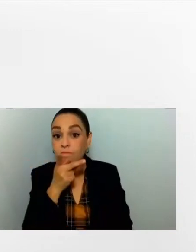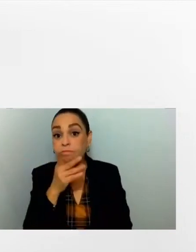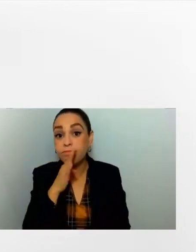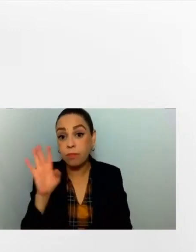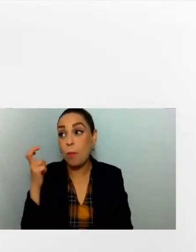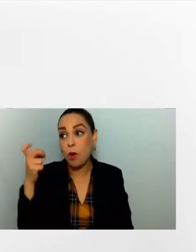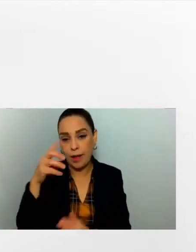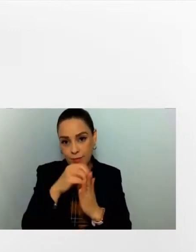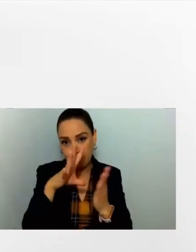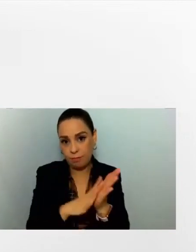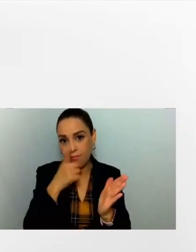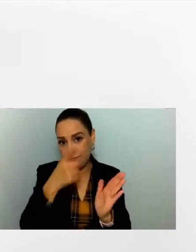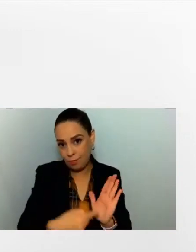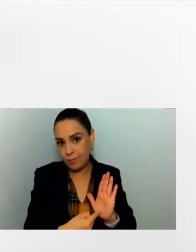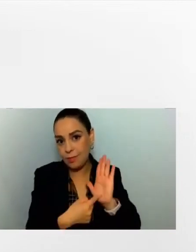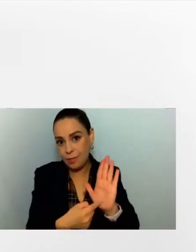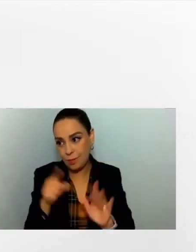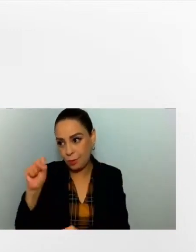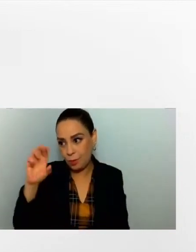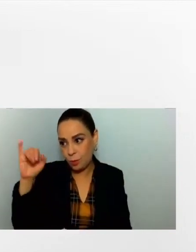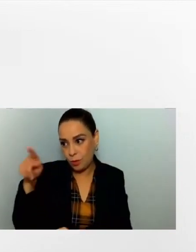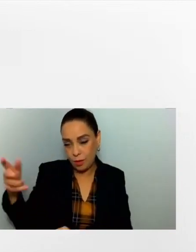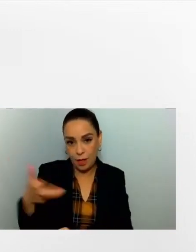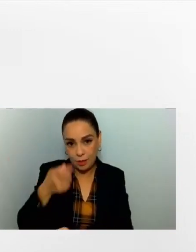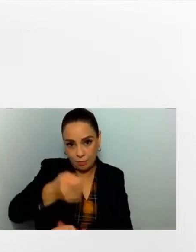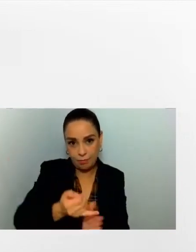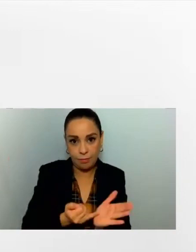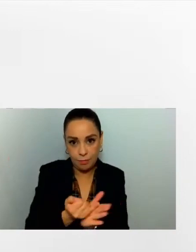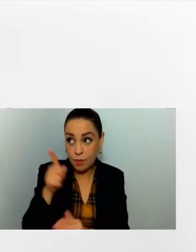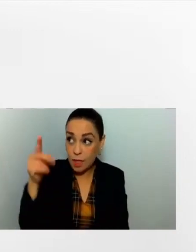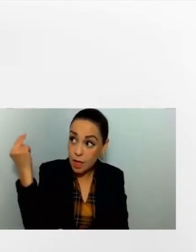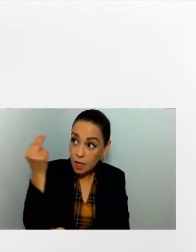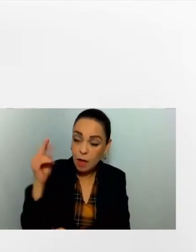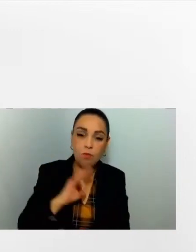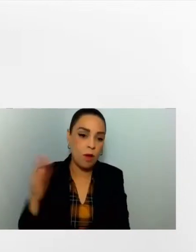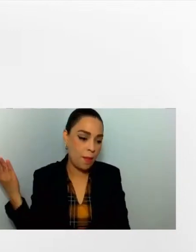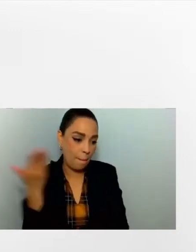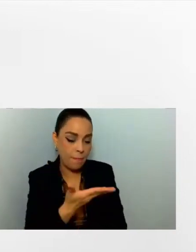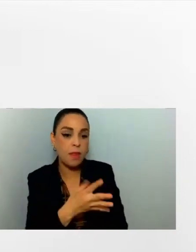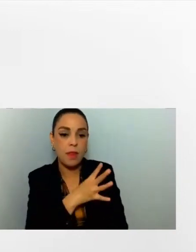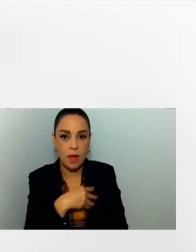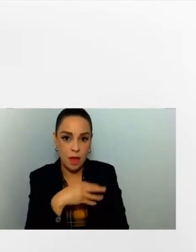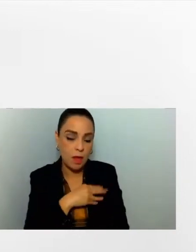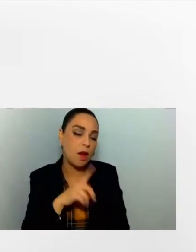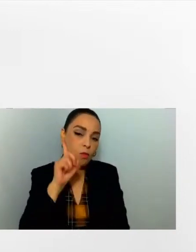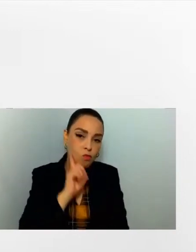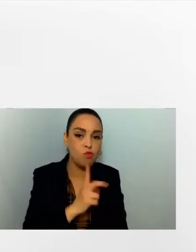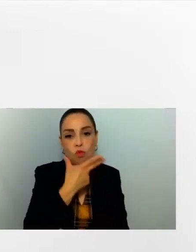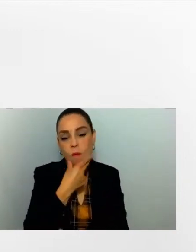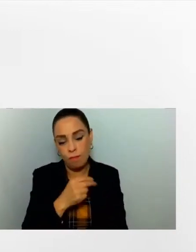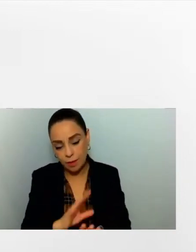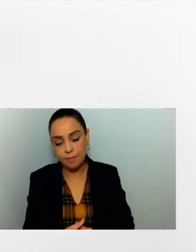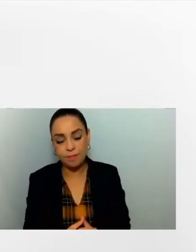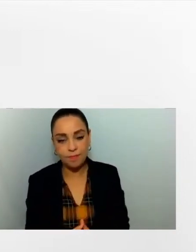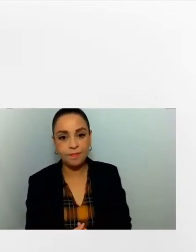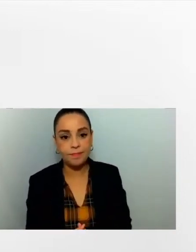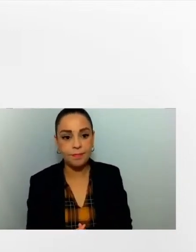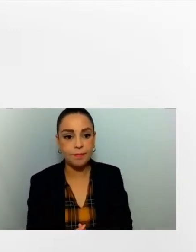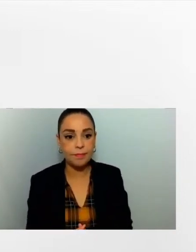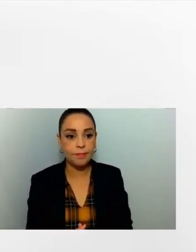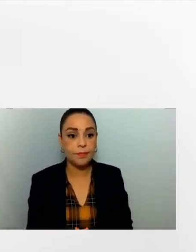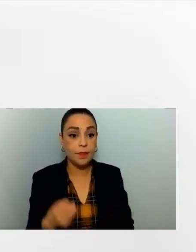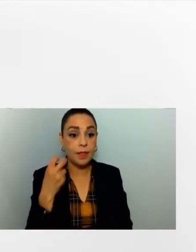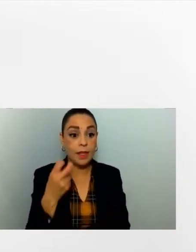para recibir alimentos, si tienen la necesidad, pueden pedírselo a sus hijos o hijas. Entonces, este